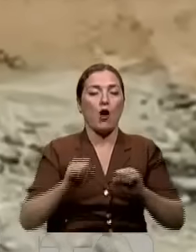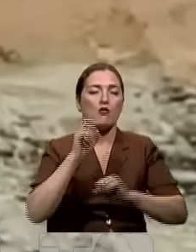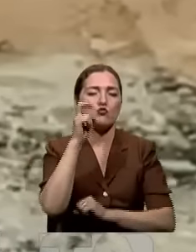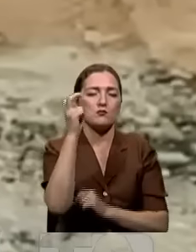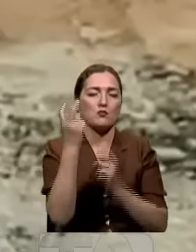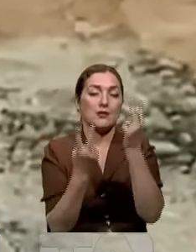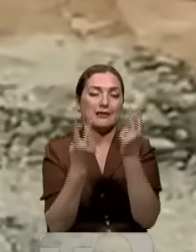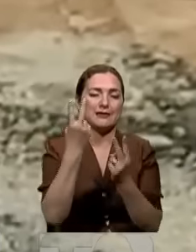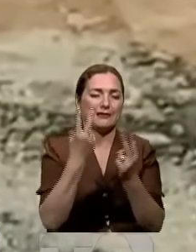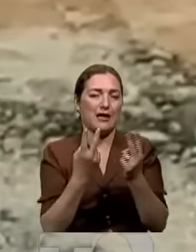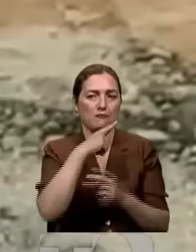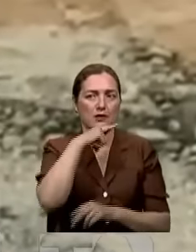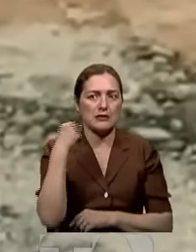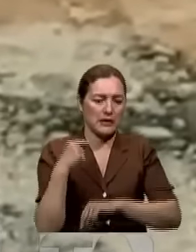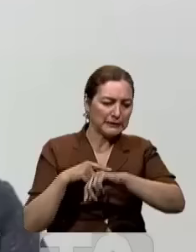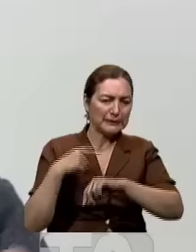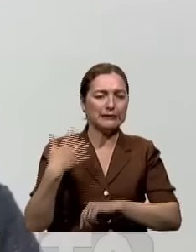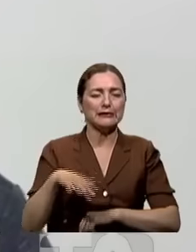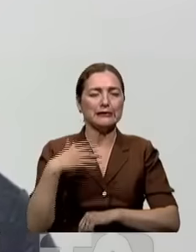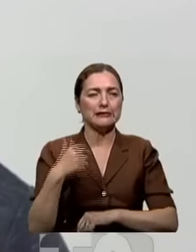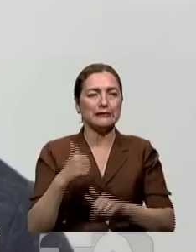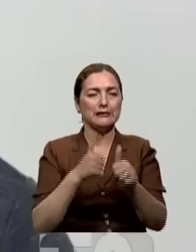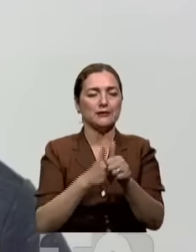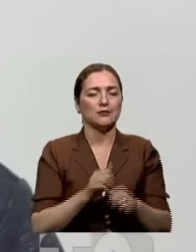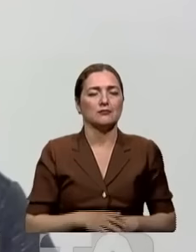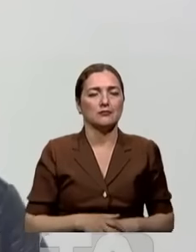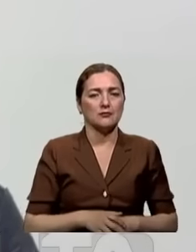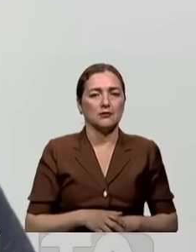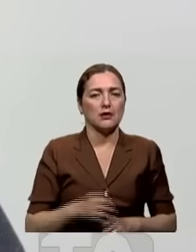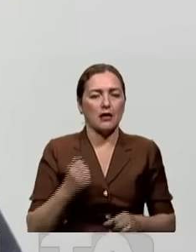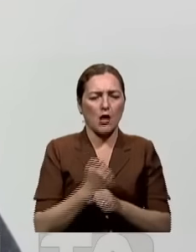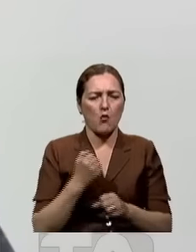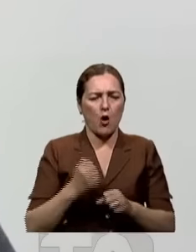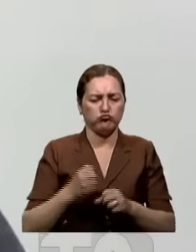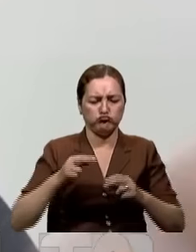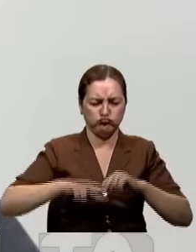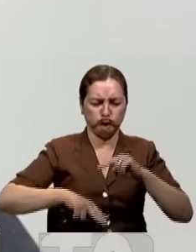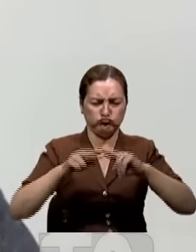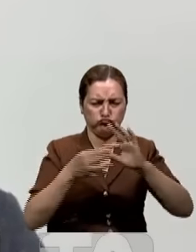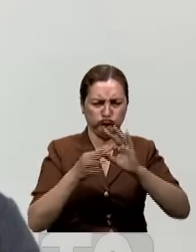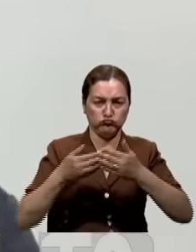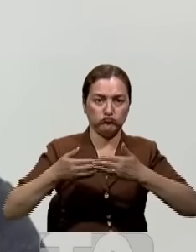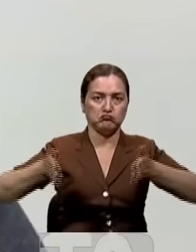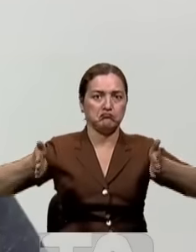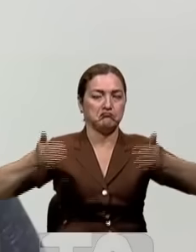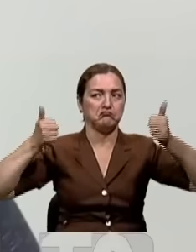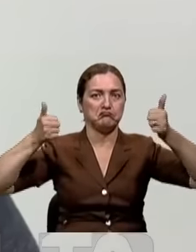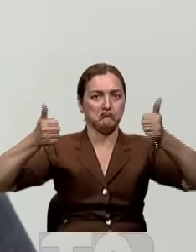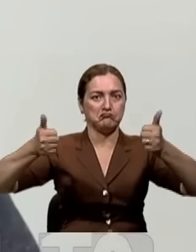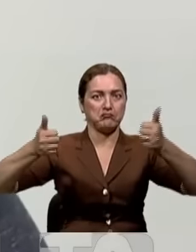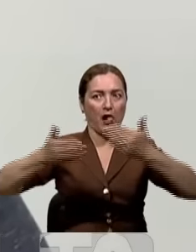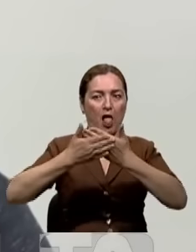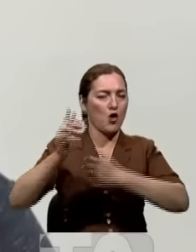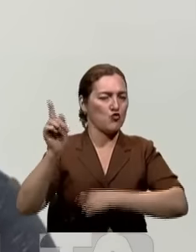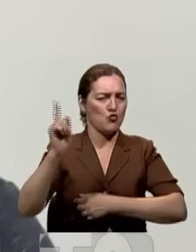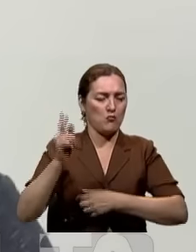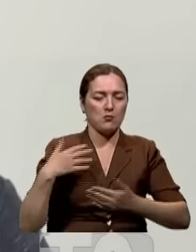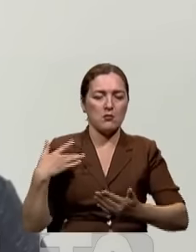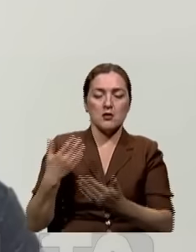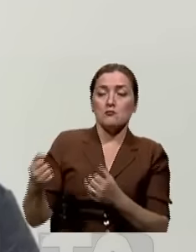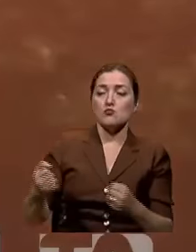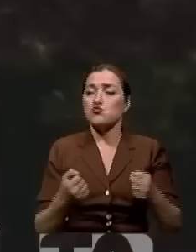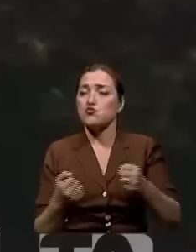provincia a miras del feriado que se avecina. Las vías están en este momento totalmente habilitadas, pueden llegar de manera tranquila acá a la provincia de